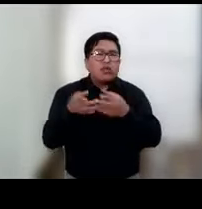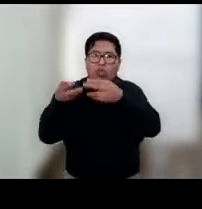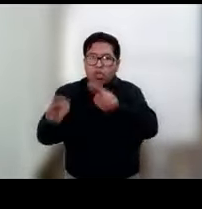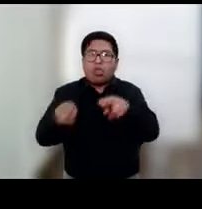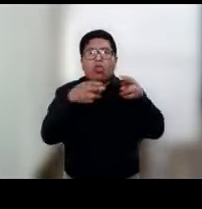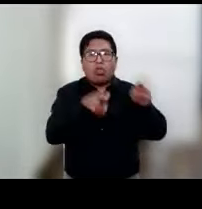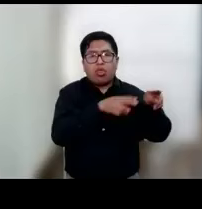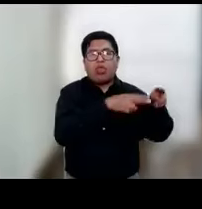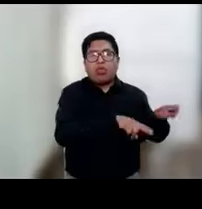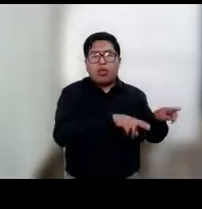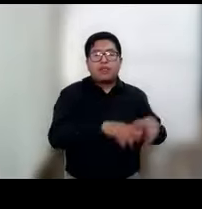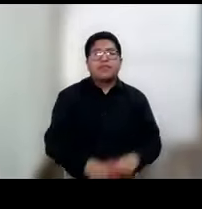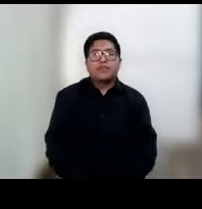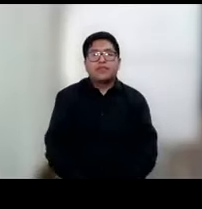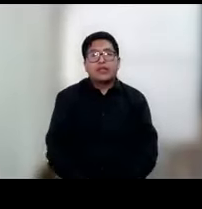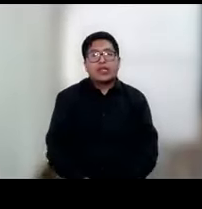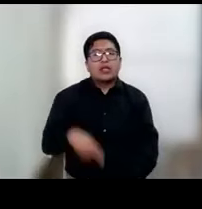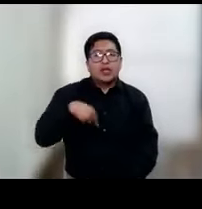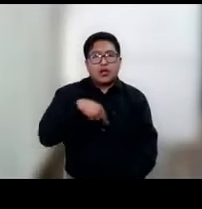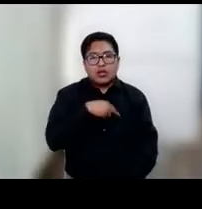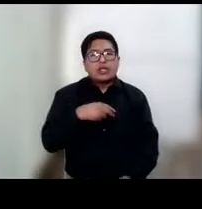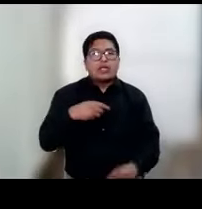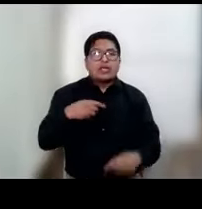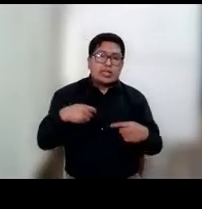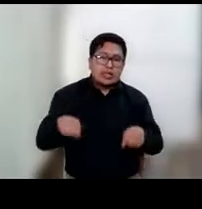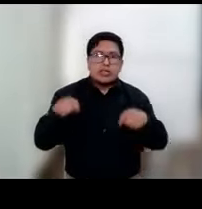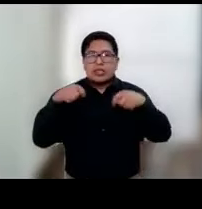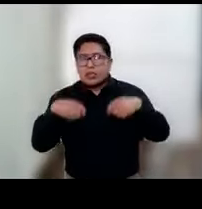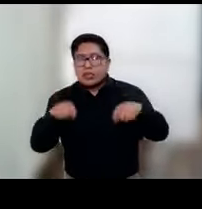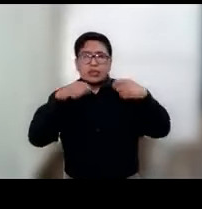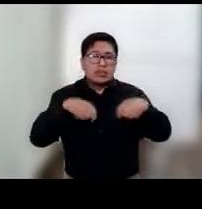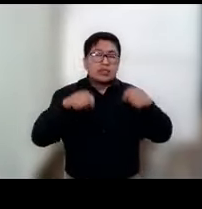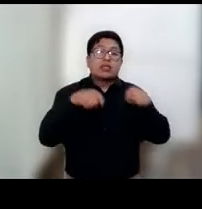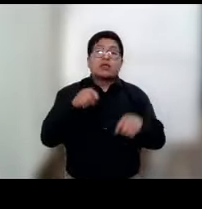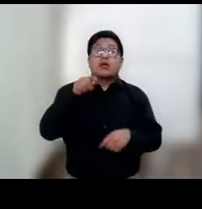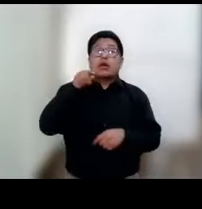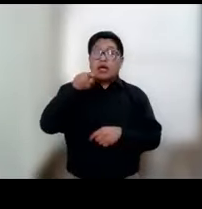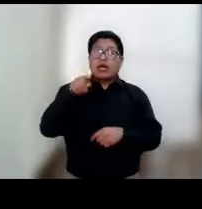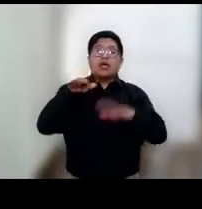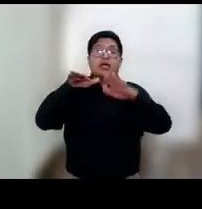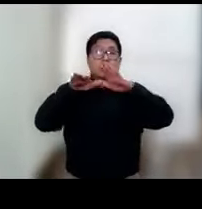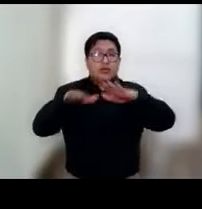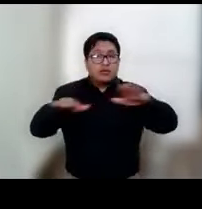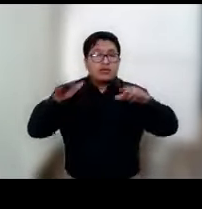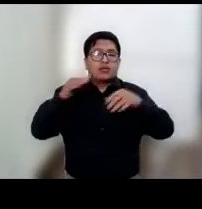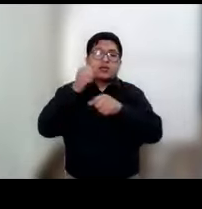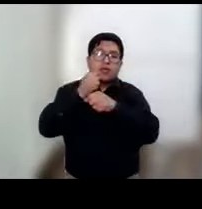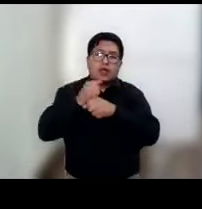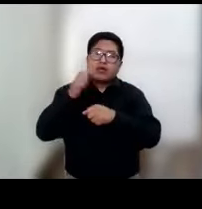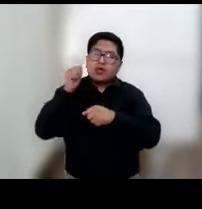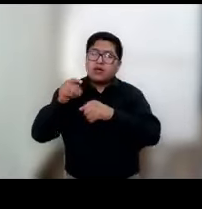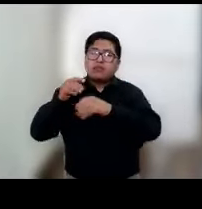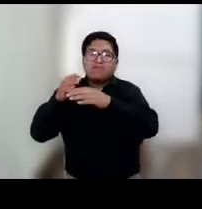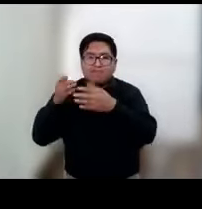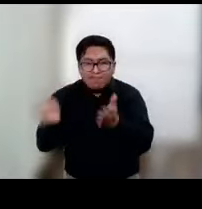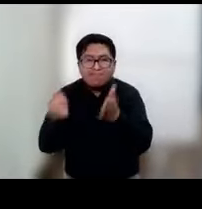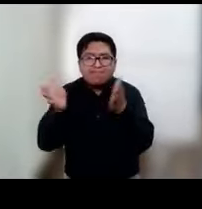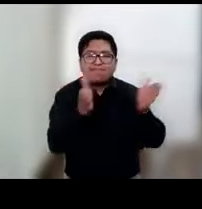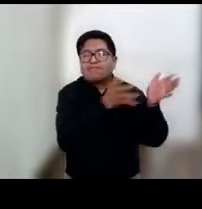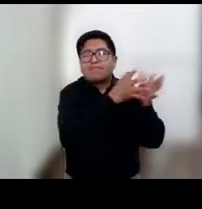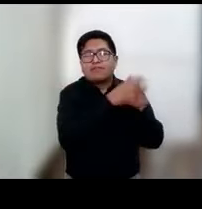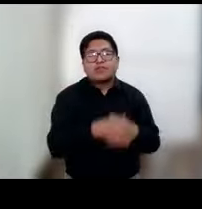hacemos lo que podemos y lo que pudimos fue sacar a nuestros niños y nuestras niñas a la calle esta es